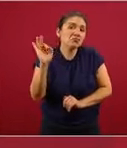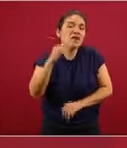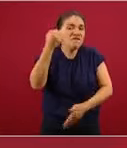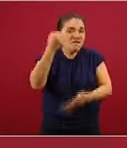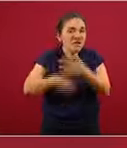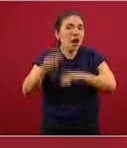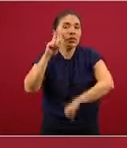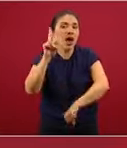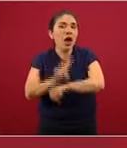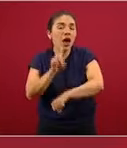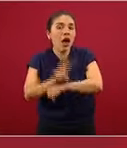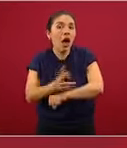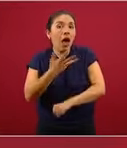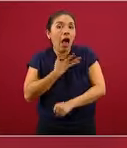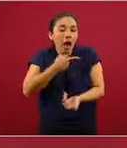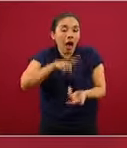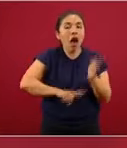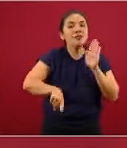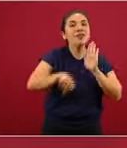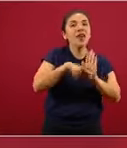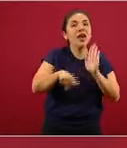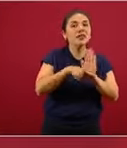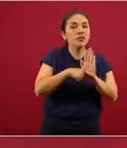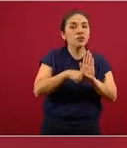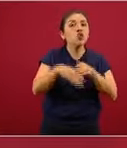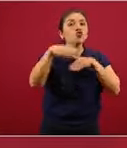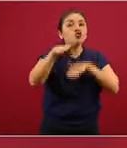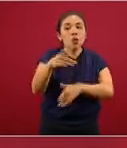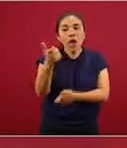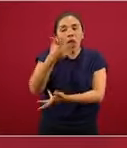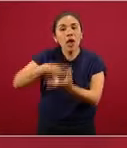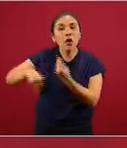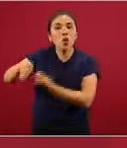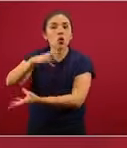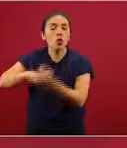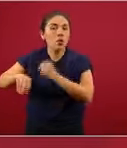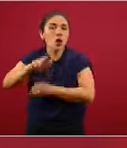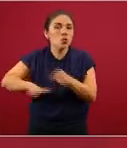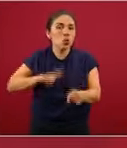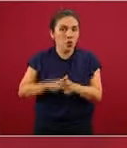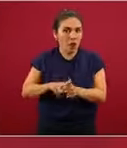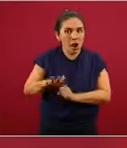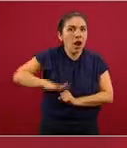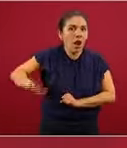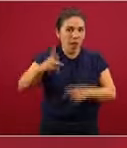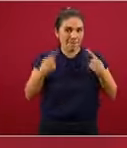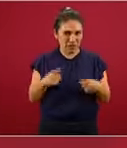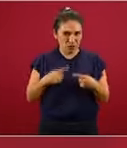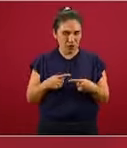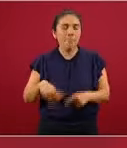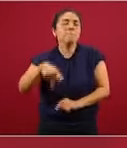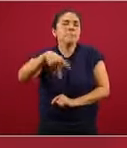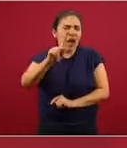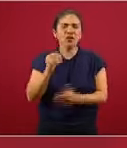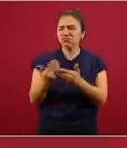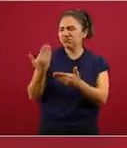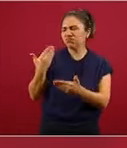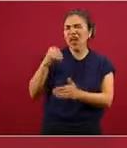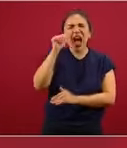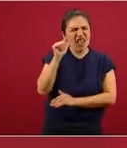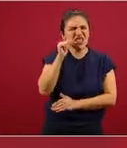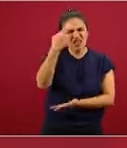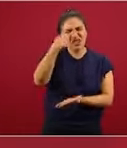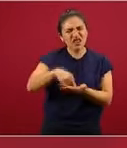cuenta impactos negativos que puede tener sobre las economías populares. Pero como comentábamos en días recientes, creo que